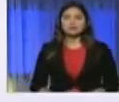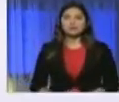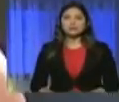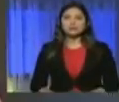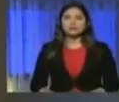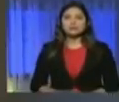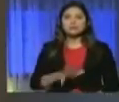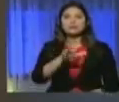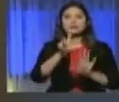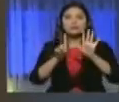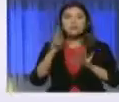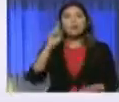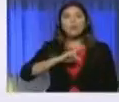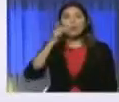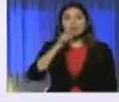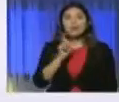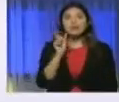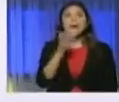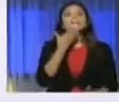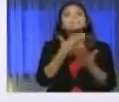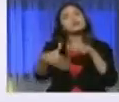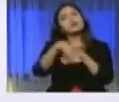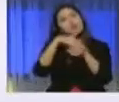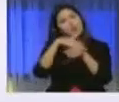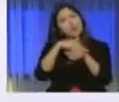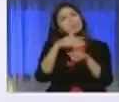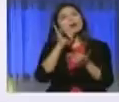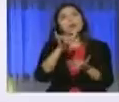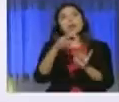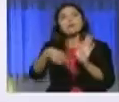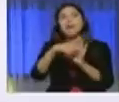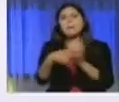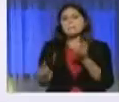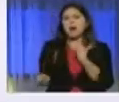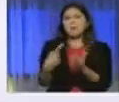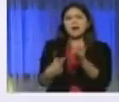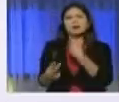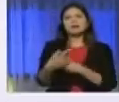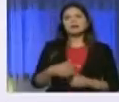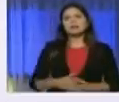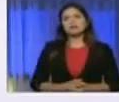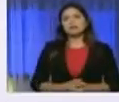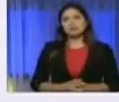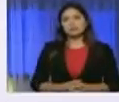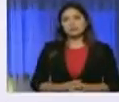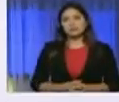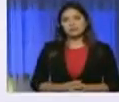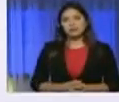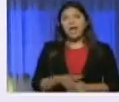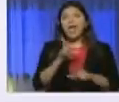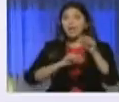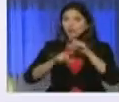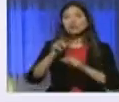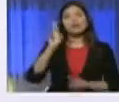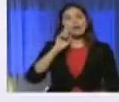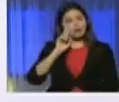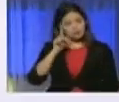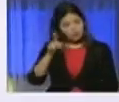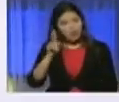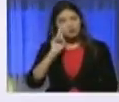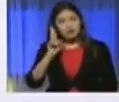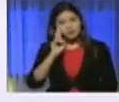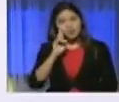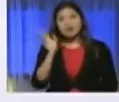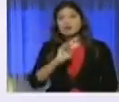36 bolívares, correcto. Pido disculpas porque ahí mismo me empezaron a destrozar en Twitter. Tienen razón, que